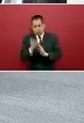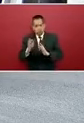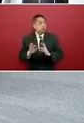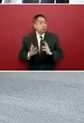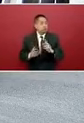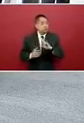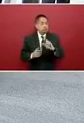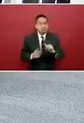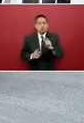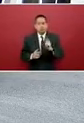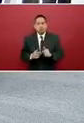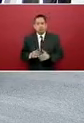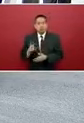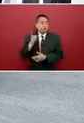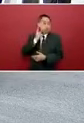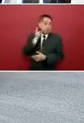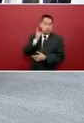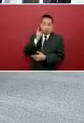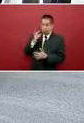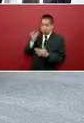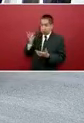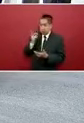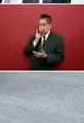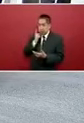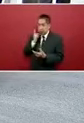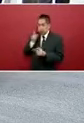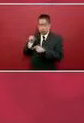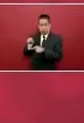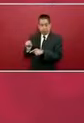Entonces, el diputado